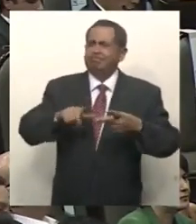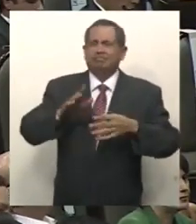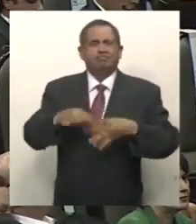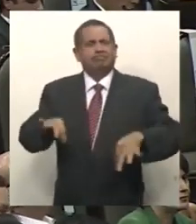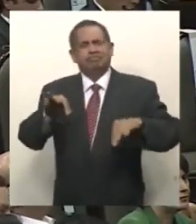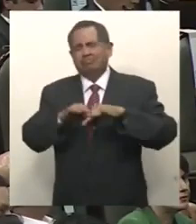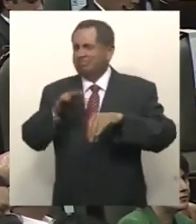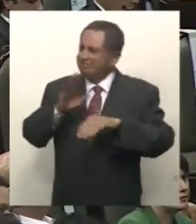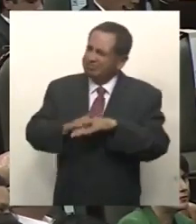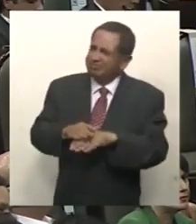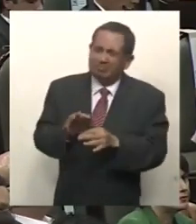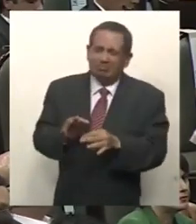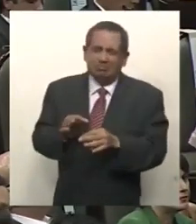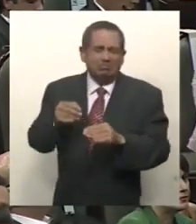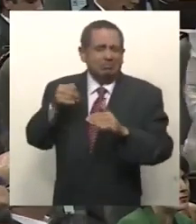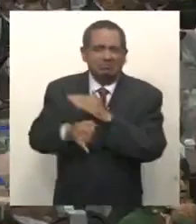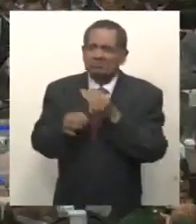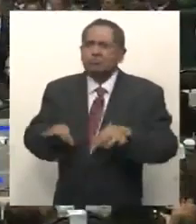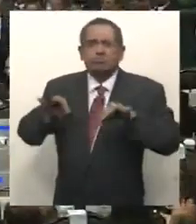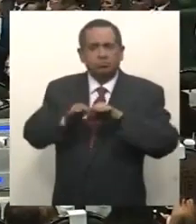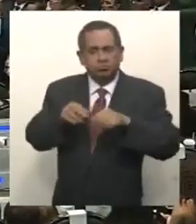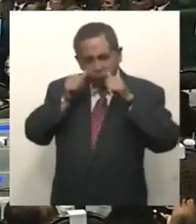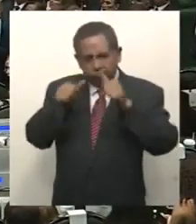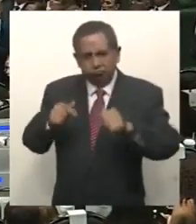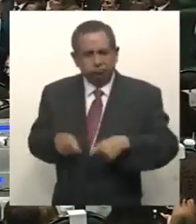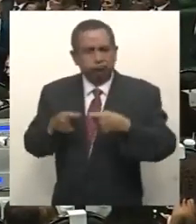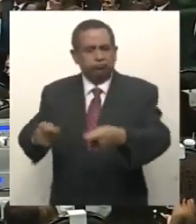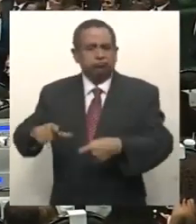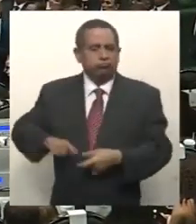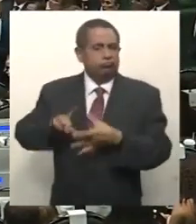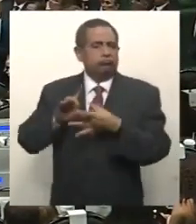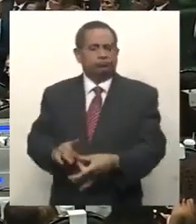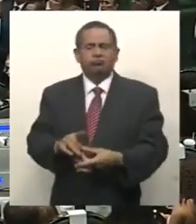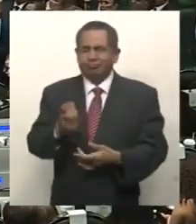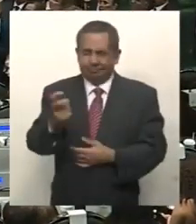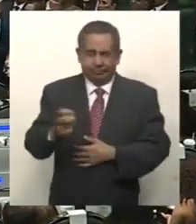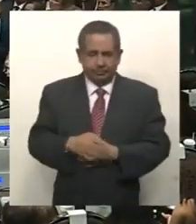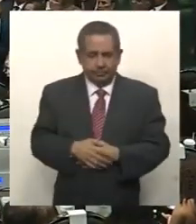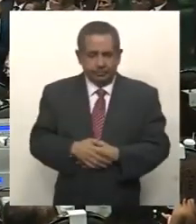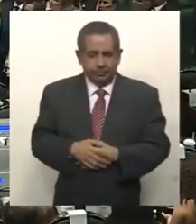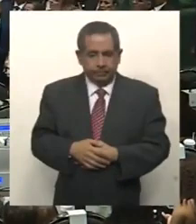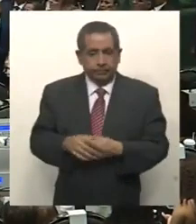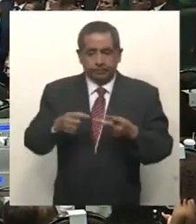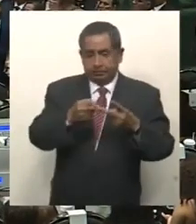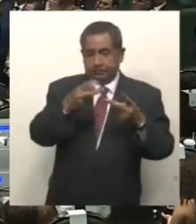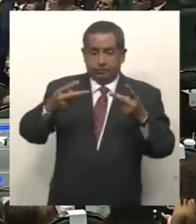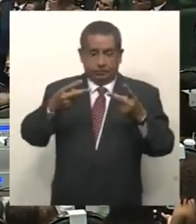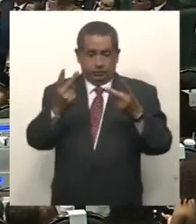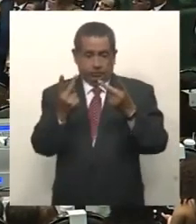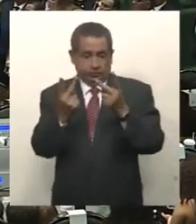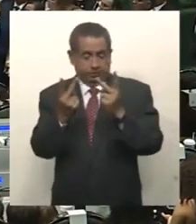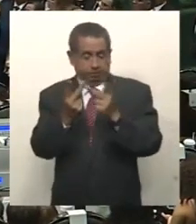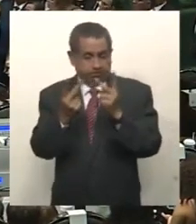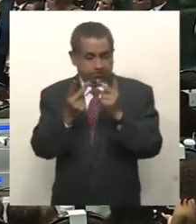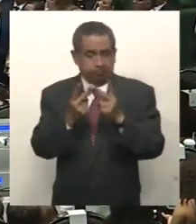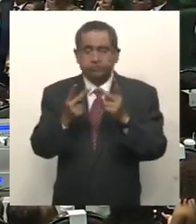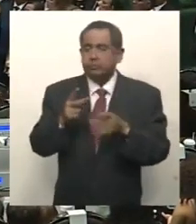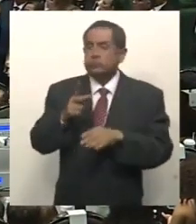más profunda que haya habido en gobierno alguno. El segundo eje rector de la